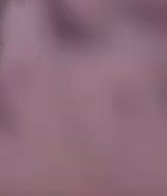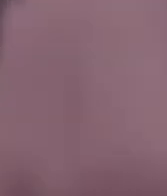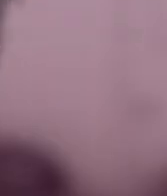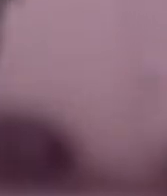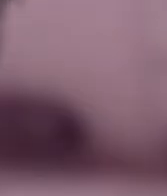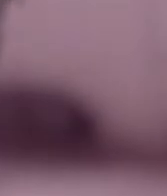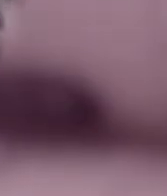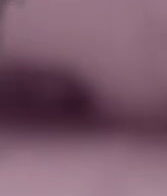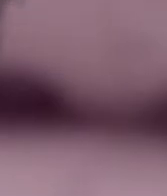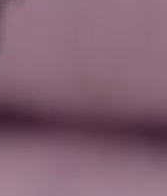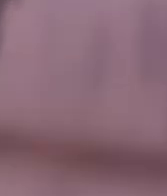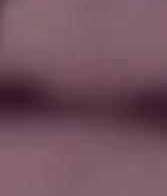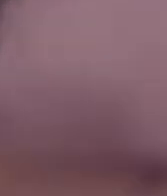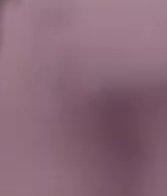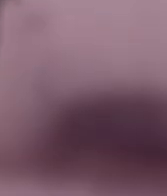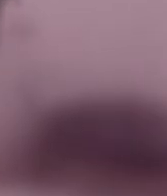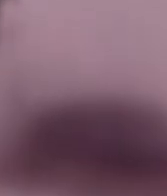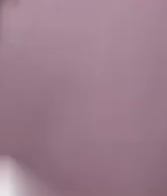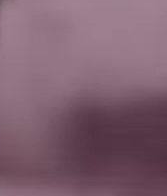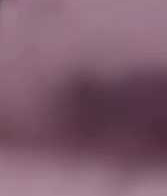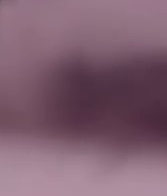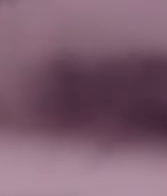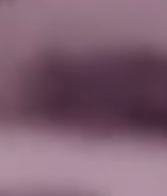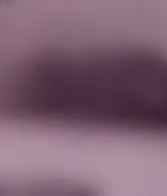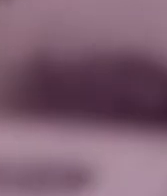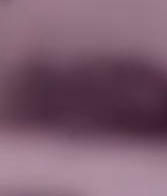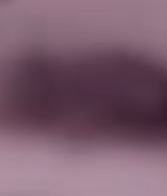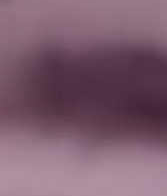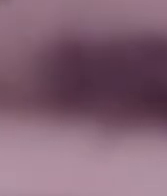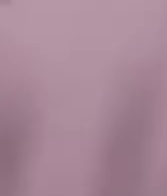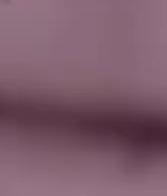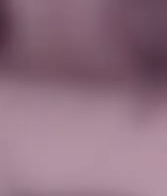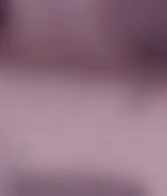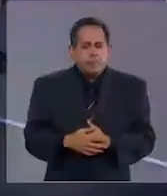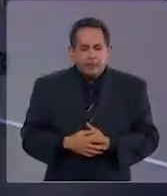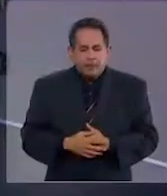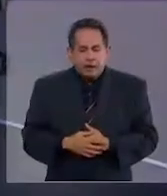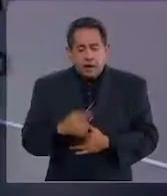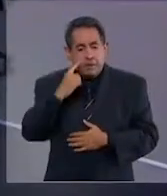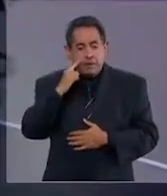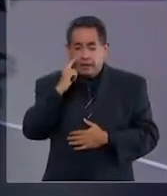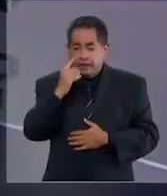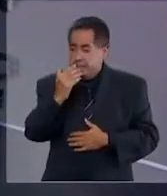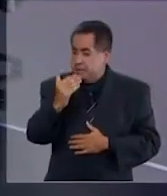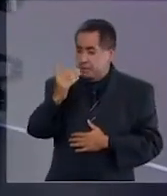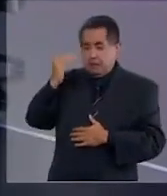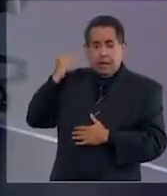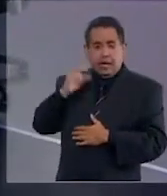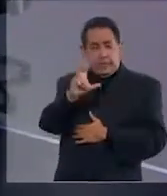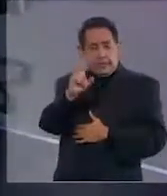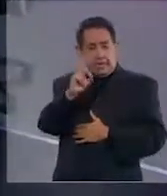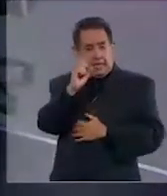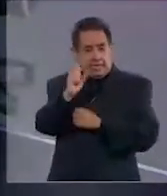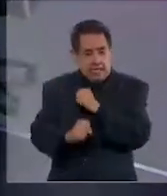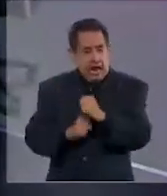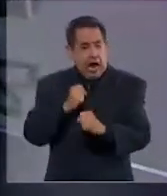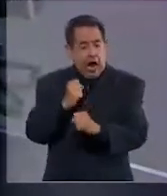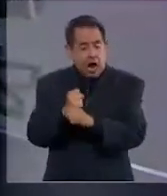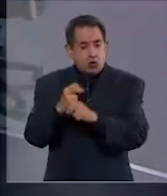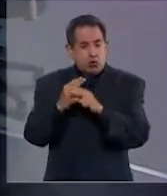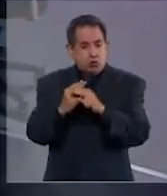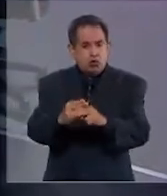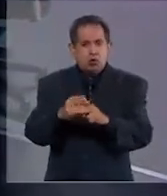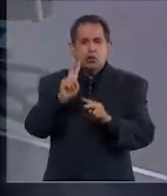elecciones 2018 cobertura especial más de 10 puntos 7 millones de personas vieron por televisión